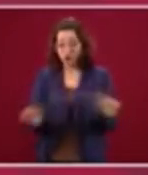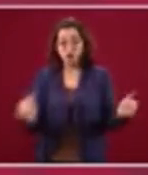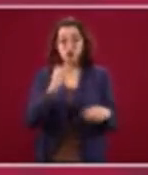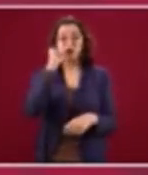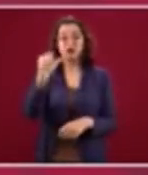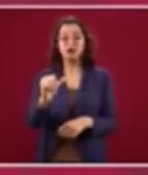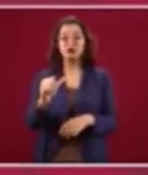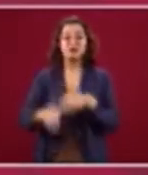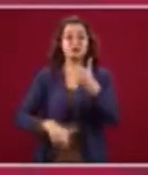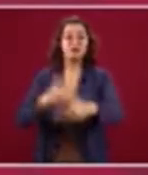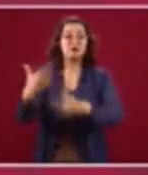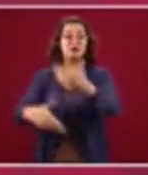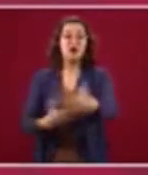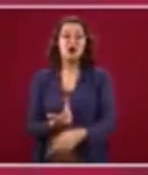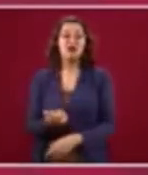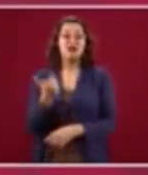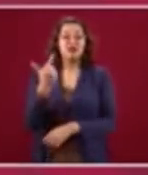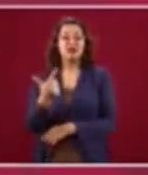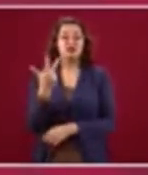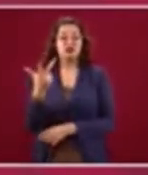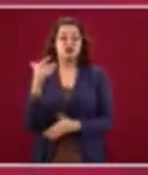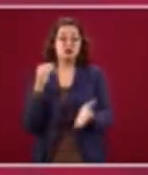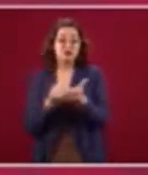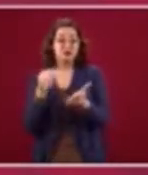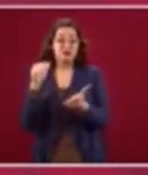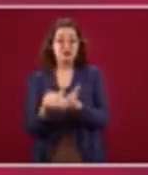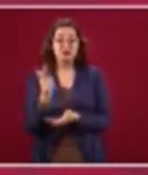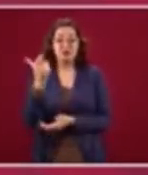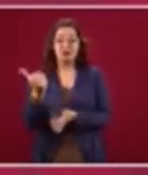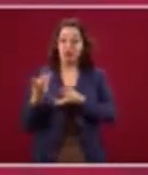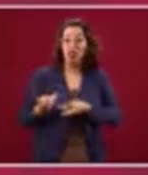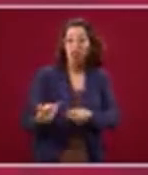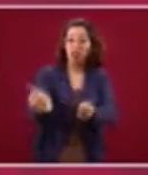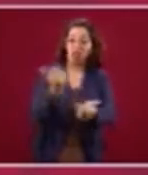en 7-8 mil millones de pesos.